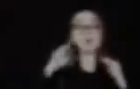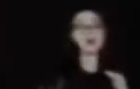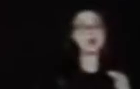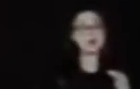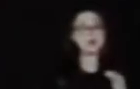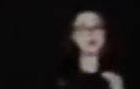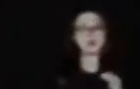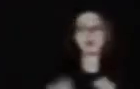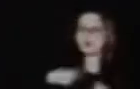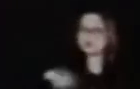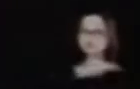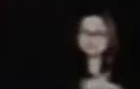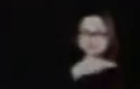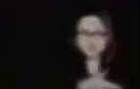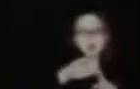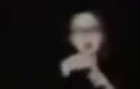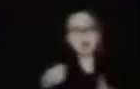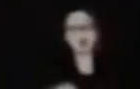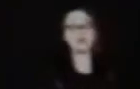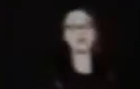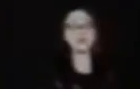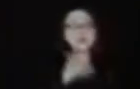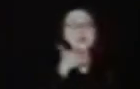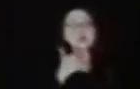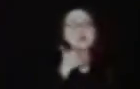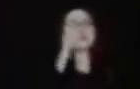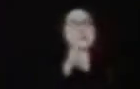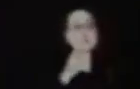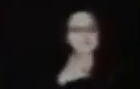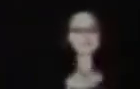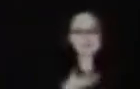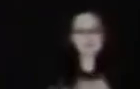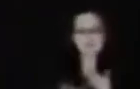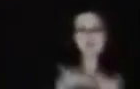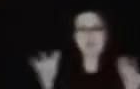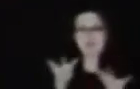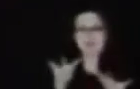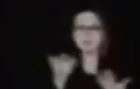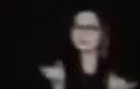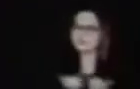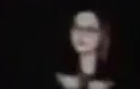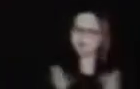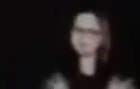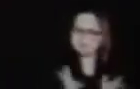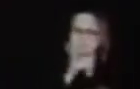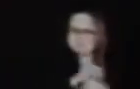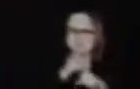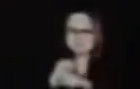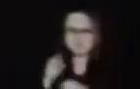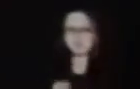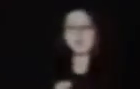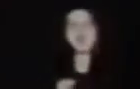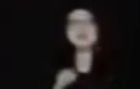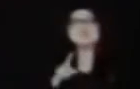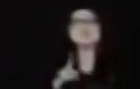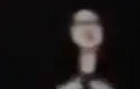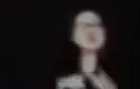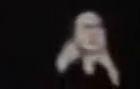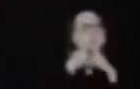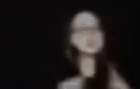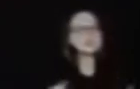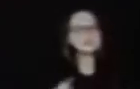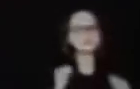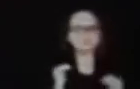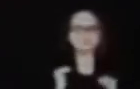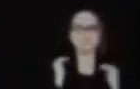la corrupción se promueve y se practica fundamentalmente desde lo alto hacia